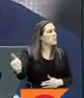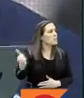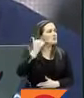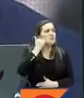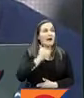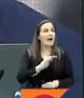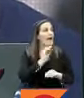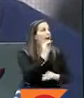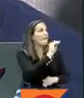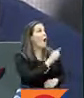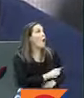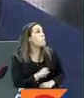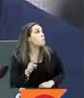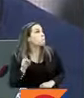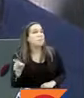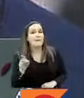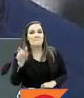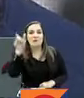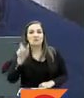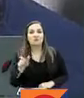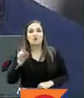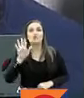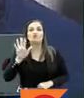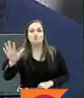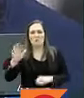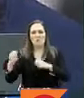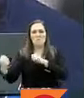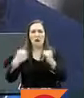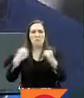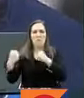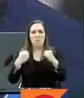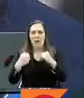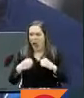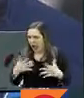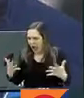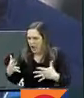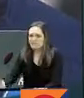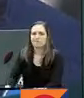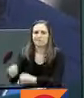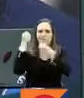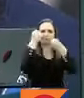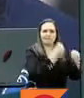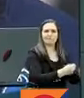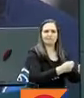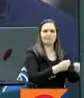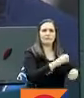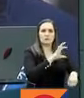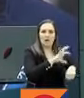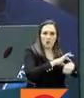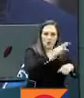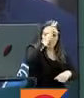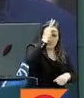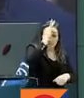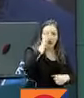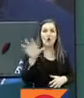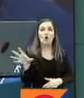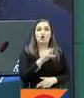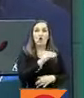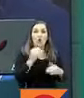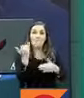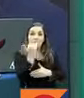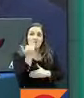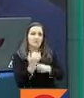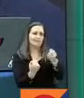alto grado de exaltación, el jugador tuvo que ser trasladado a un centro médico. El equipo y sus compañeros expresaron todo su apoyo